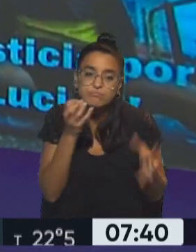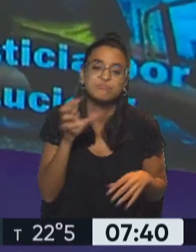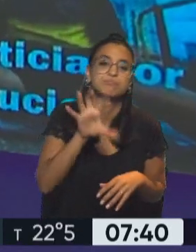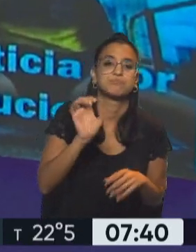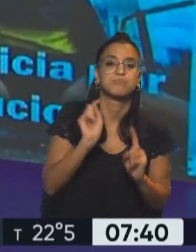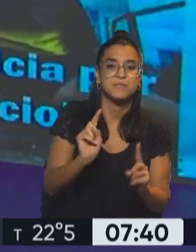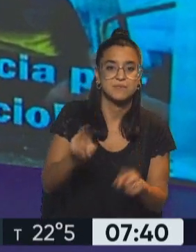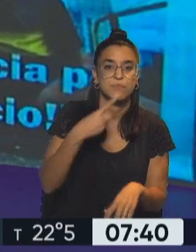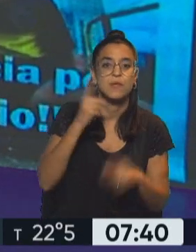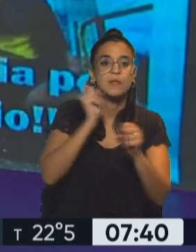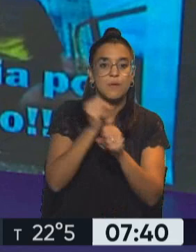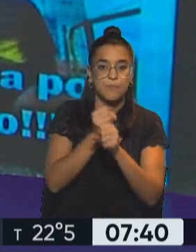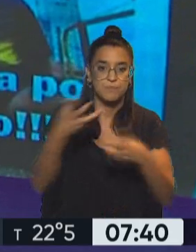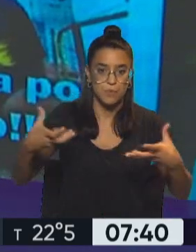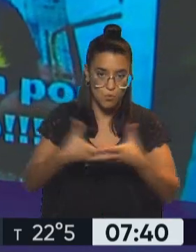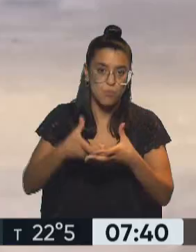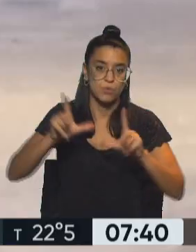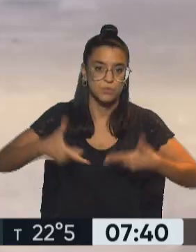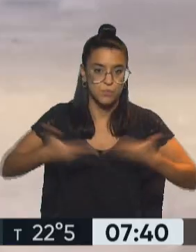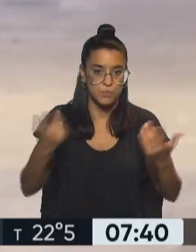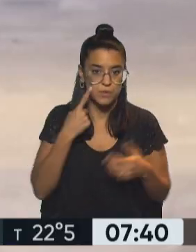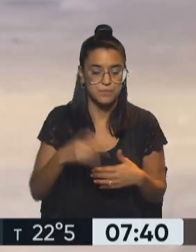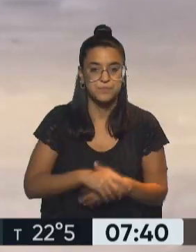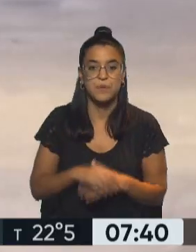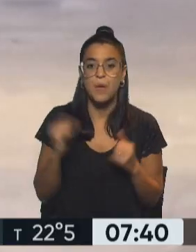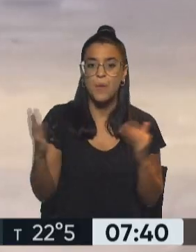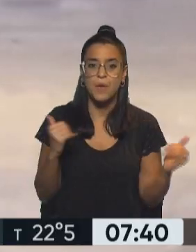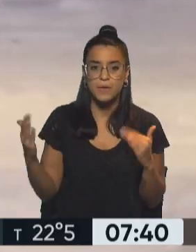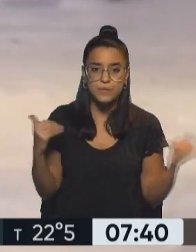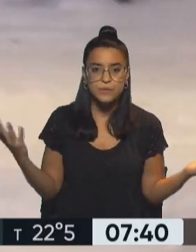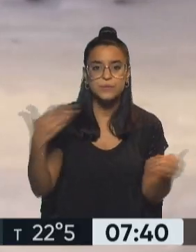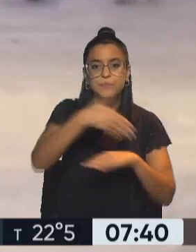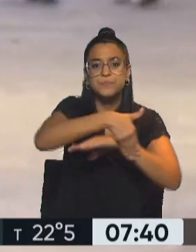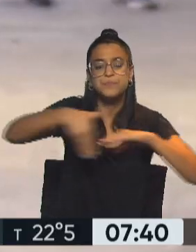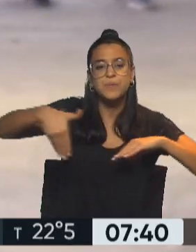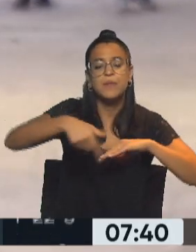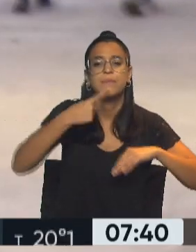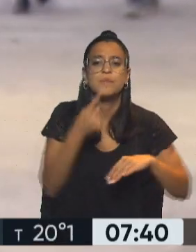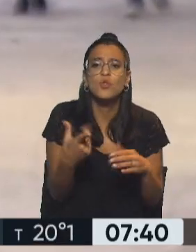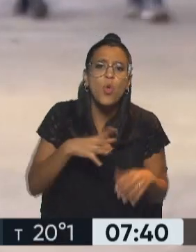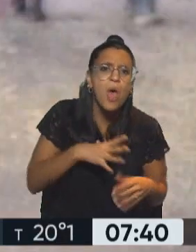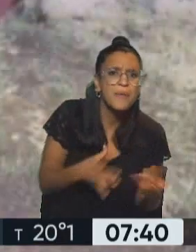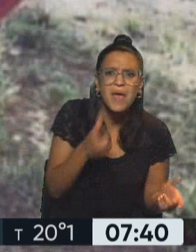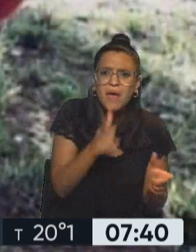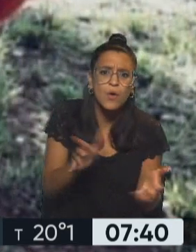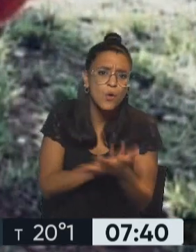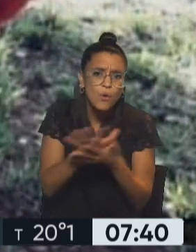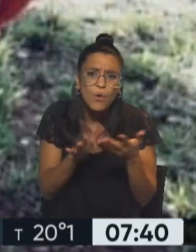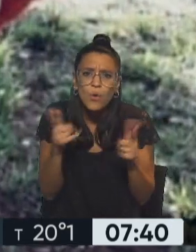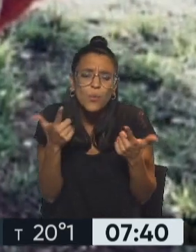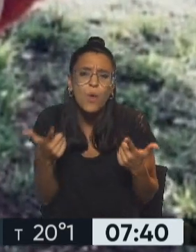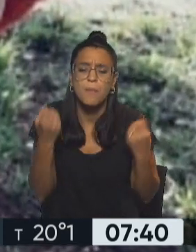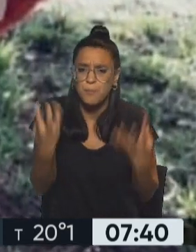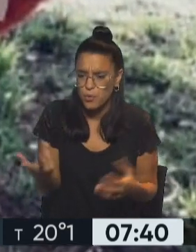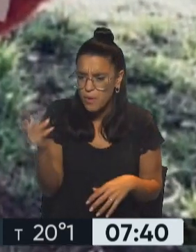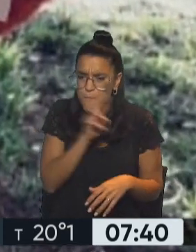un nuevo trabajo de nuestros enviados. Los vecinos de Kardec 2385 todavía no encuentran respuestas. ¿Por qué estas mujeres